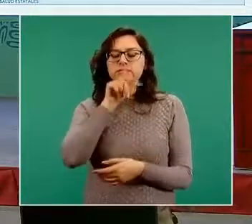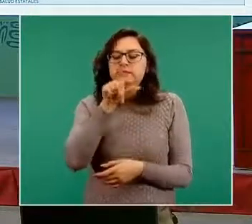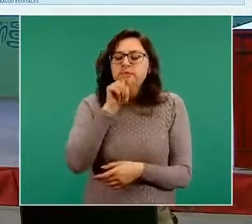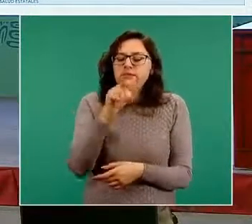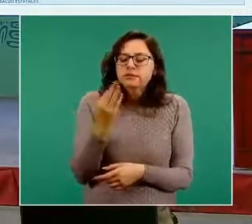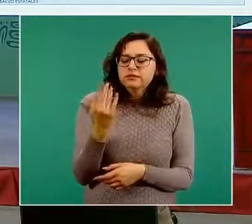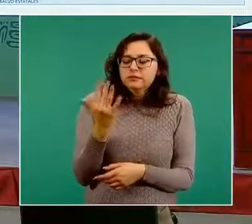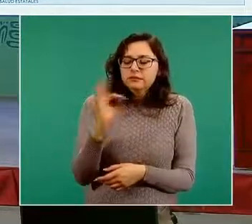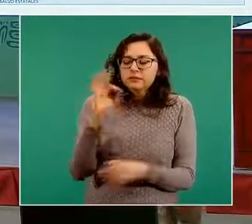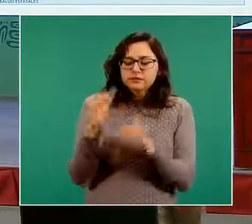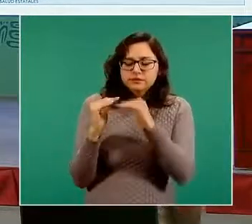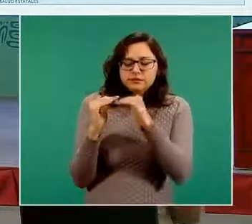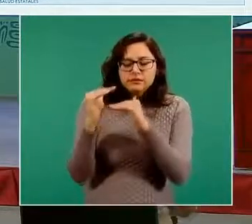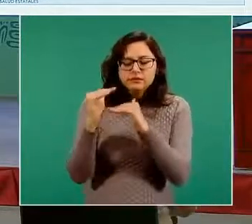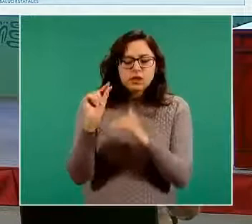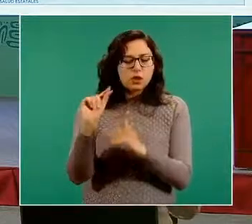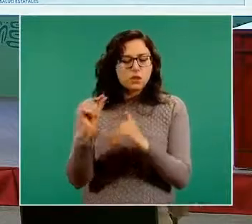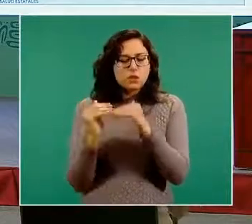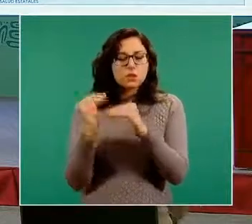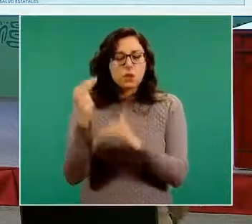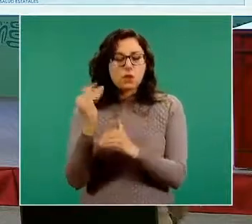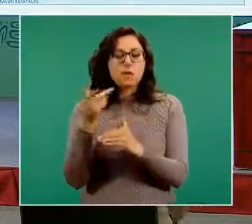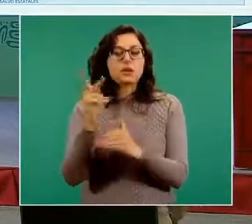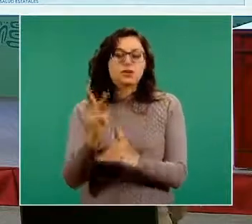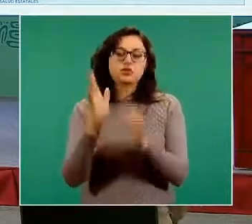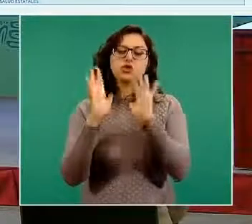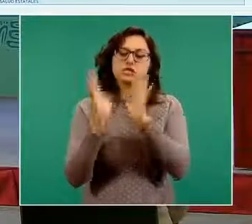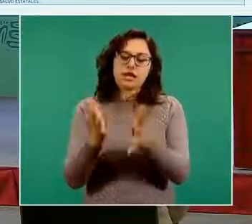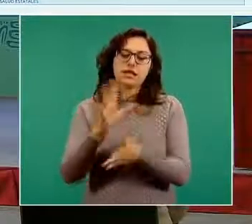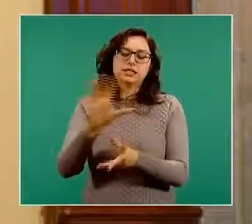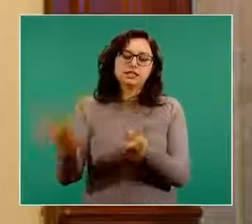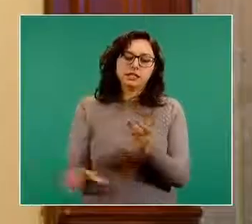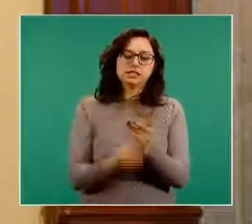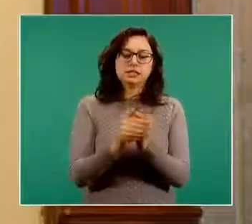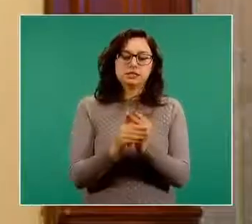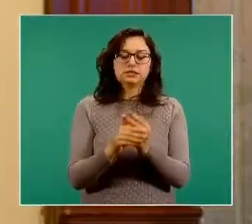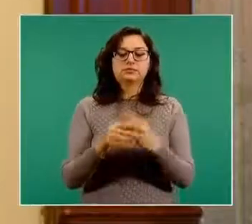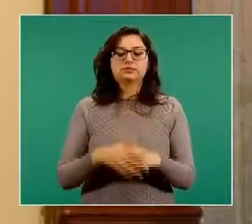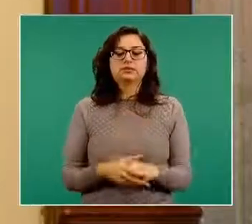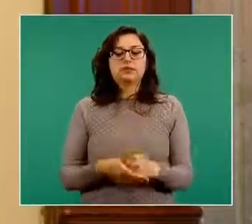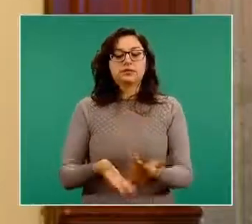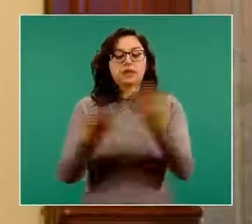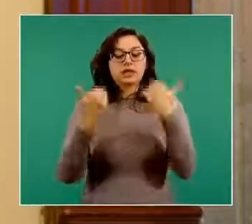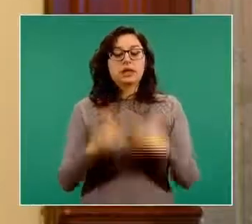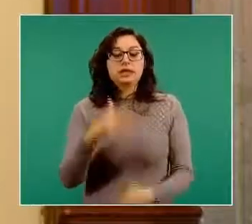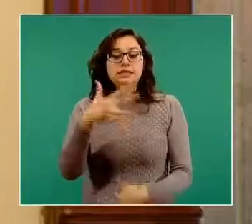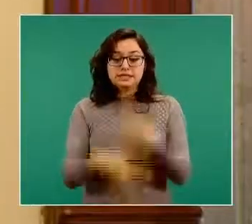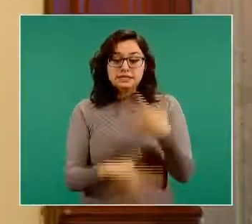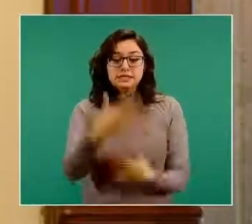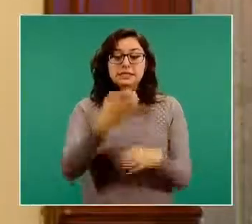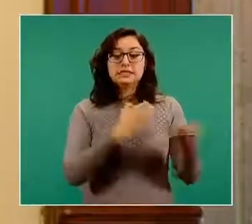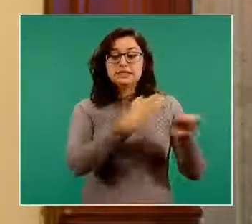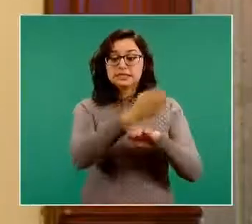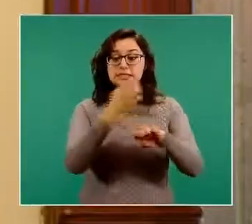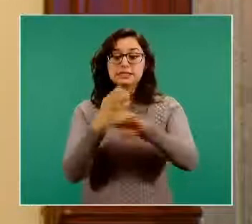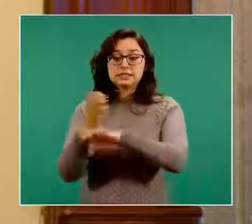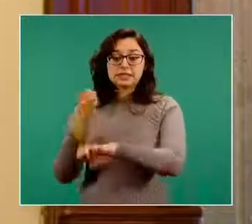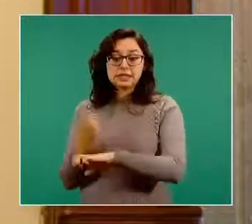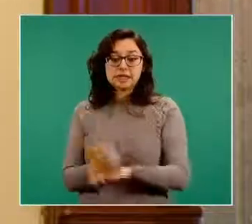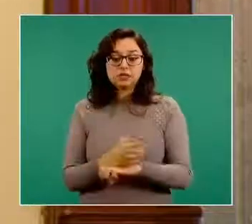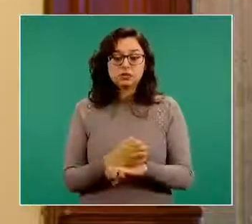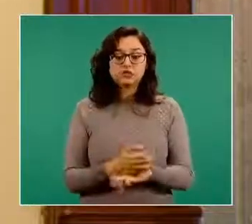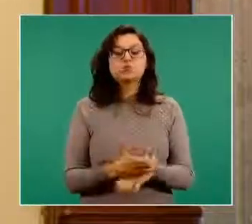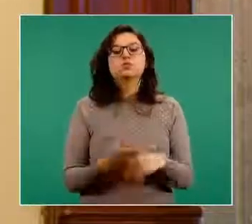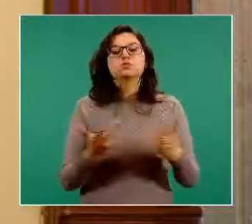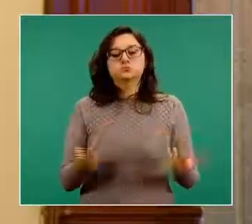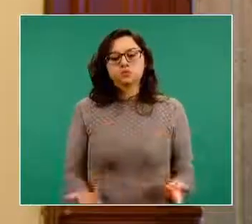el 50%, pero por lo tanto ingresan ya a este grupo. Y 15 entidades que al corte de esta mañana